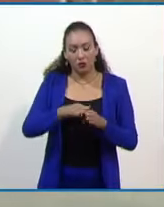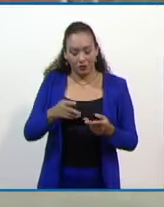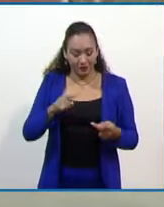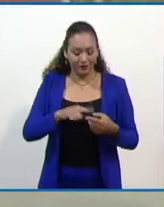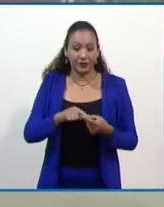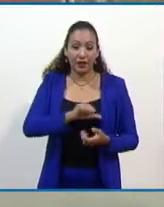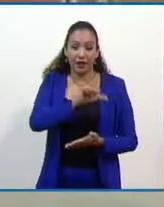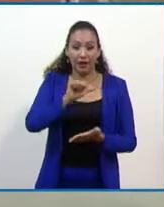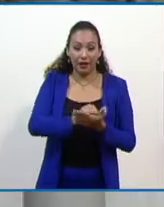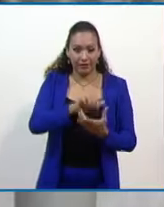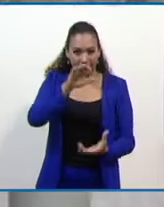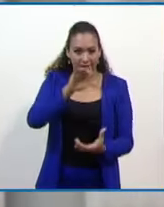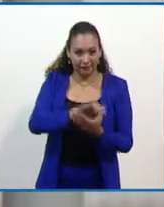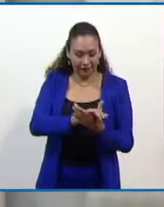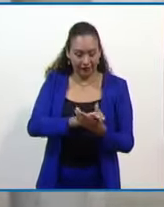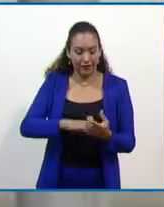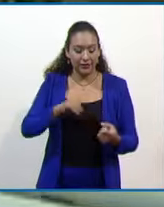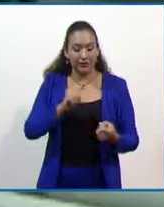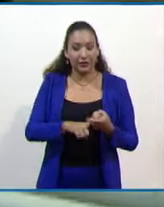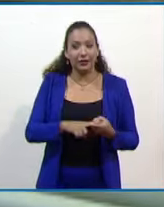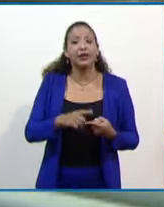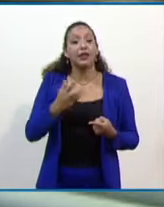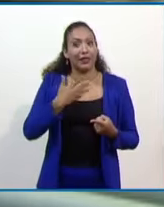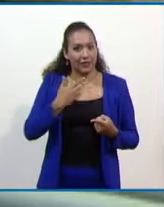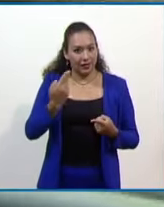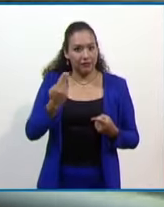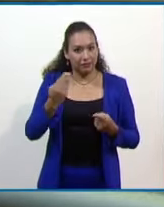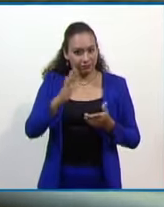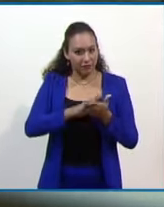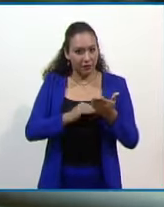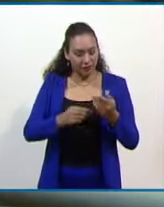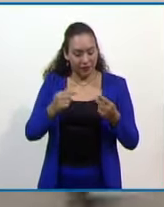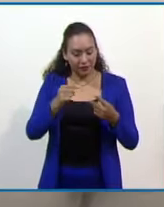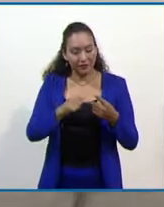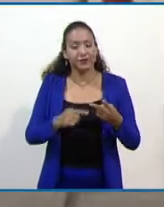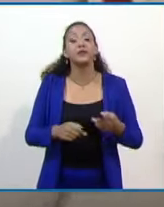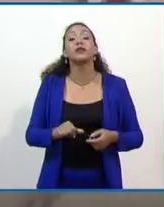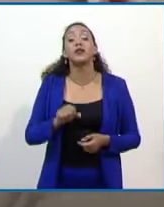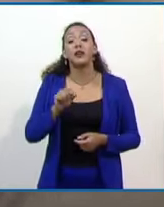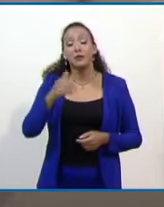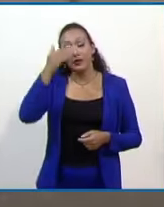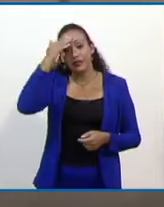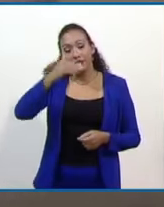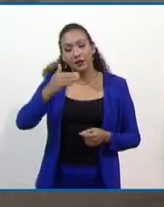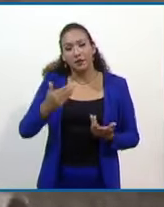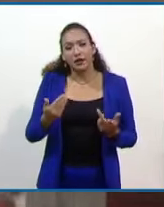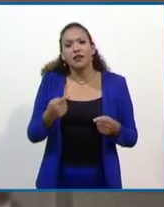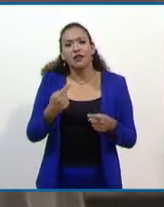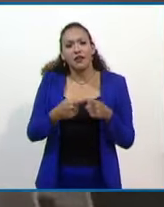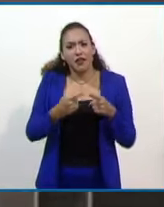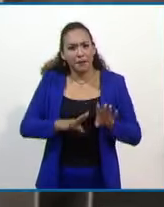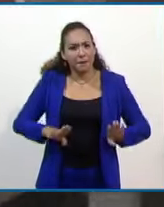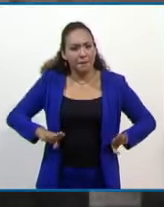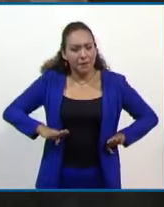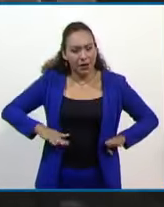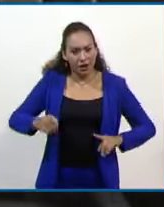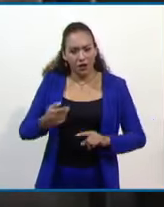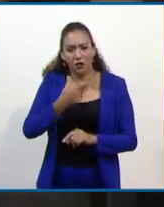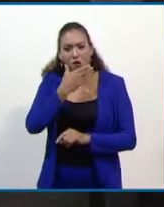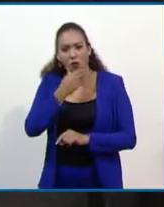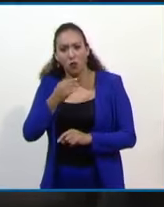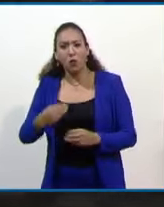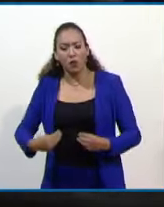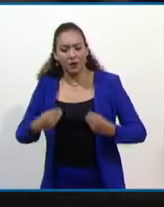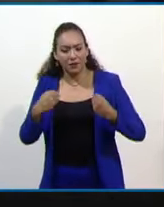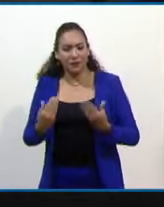matrimonio que no haya sido declarada nula o no conste la disolución del matrimonio. Agregó que esto no implica desconocer o modificar la